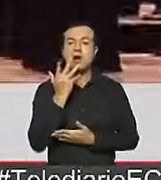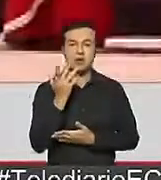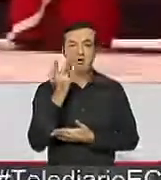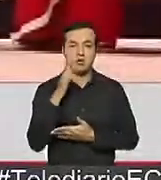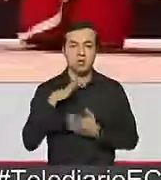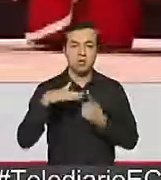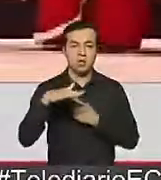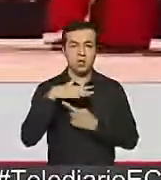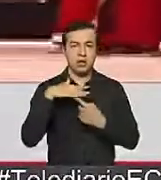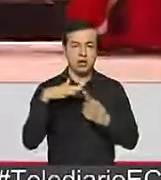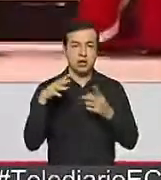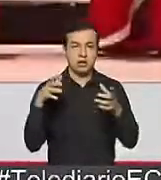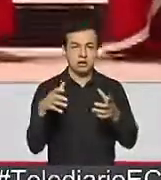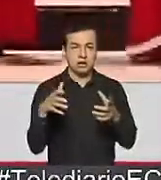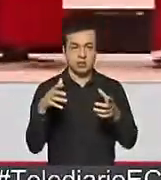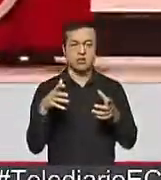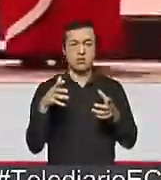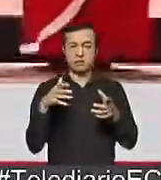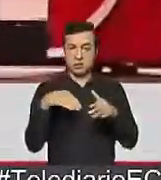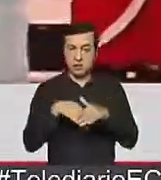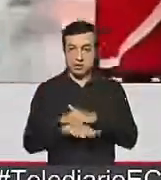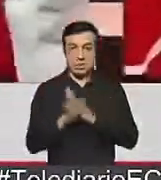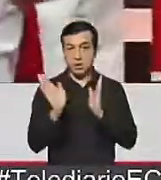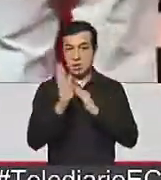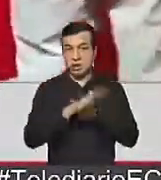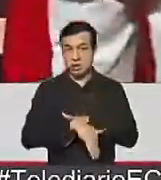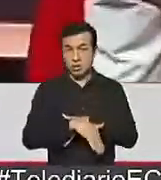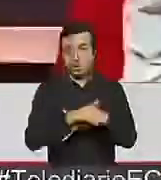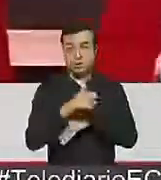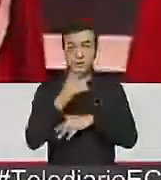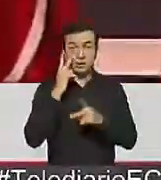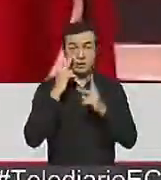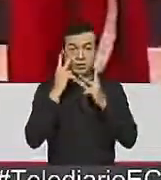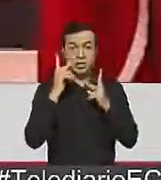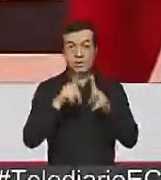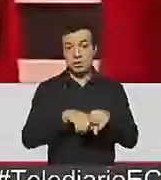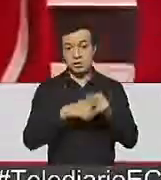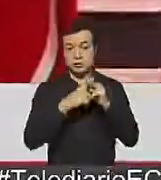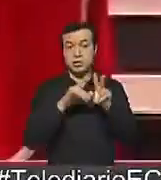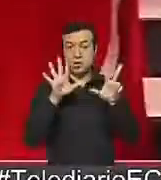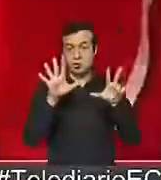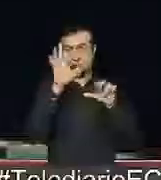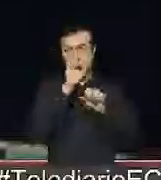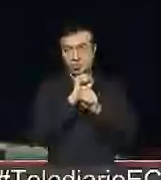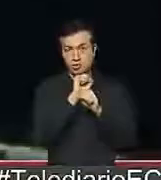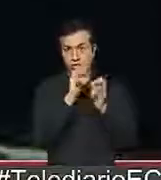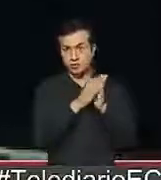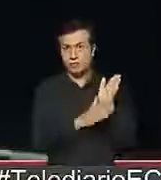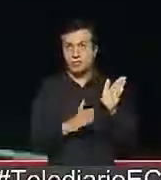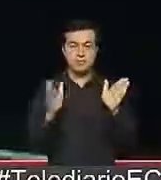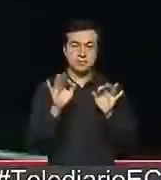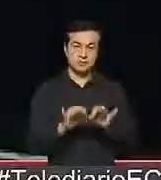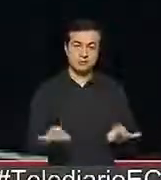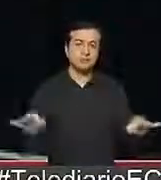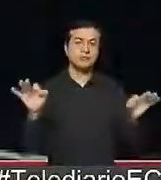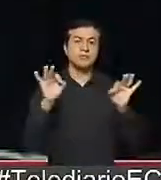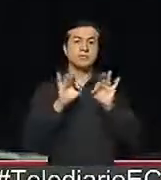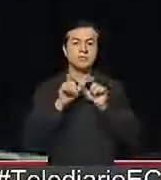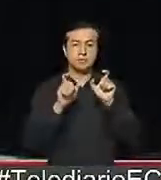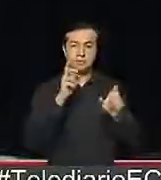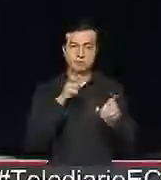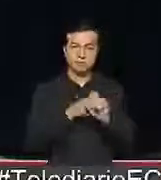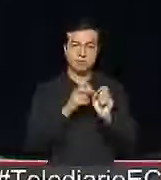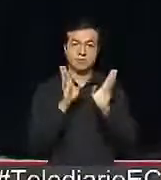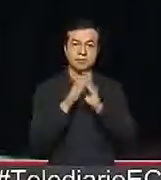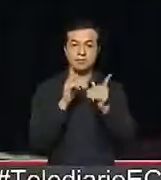en el Parque Forestal. La entrada es gratuita y el espectáculo empieza a las 20 horas. Creo que es importante asistir a este tipo